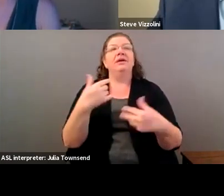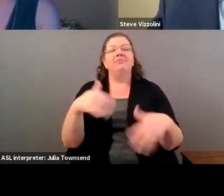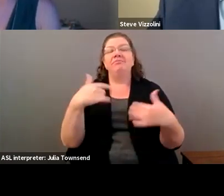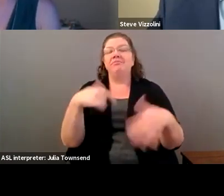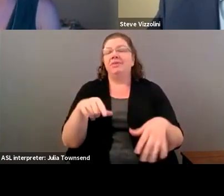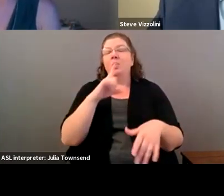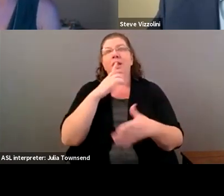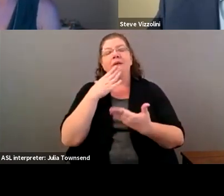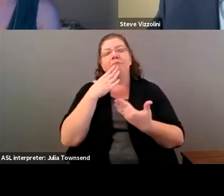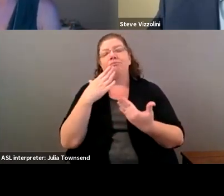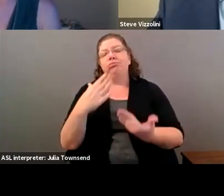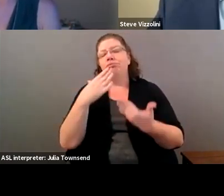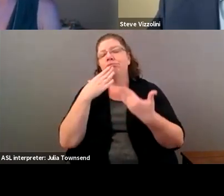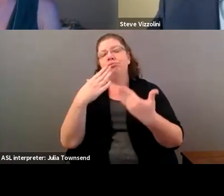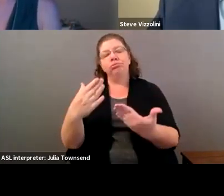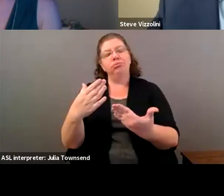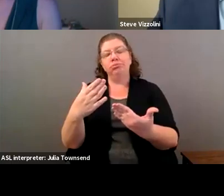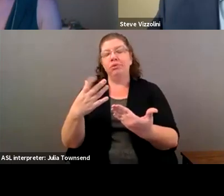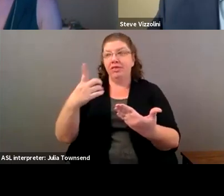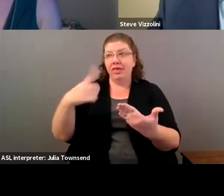y el nombramiento